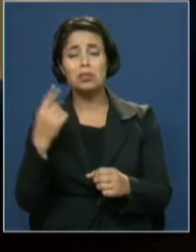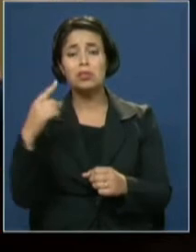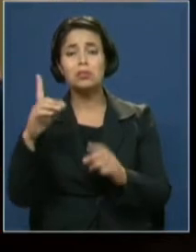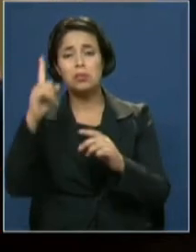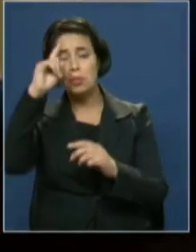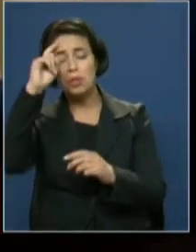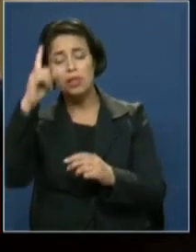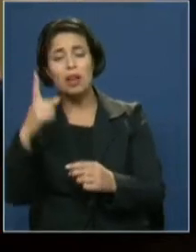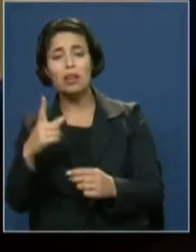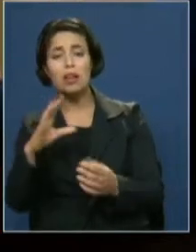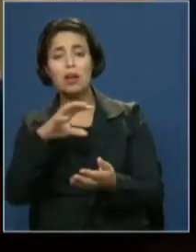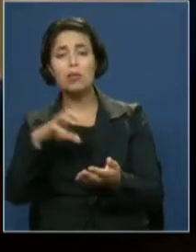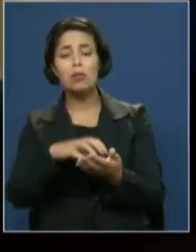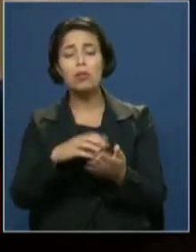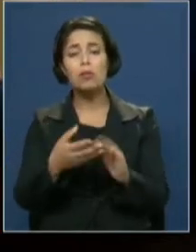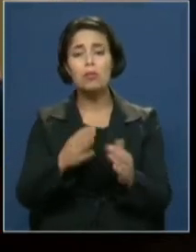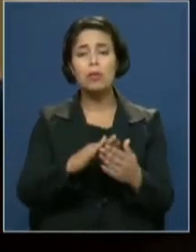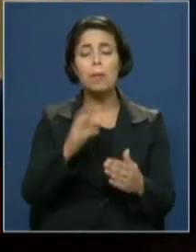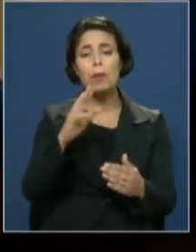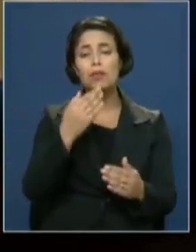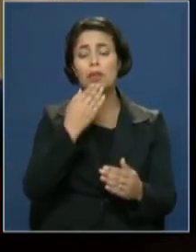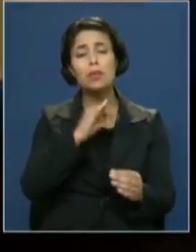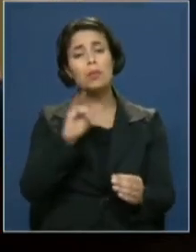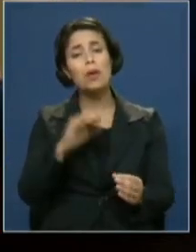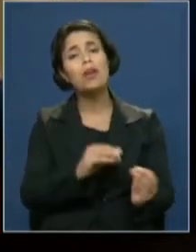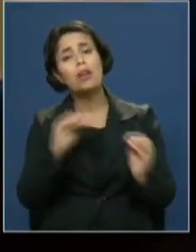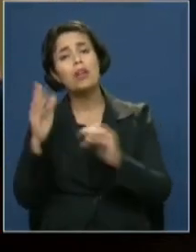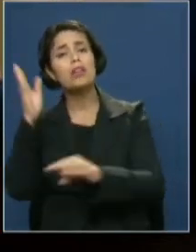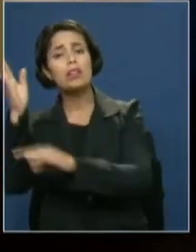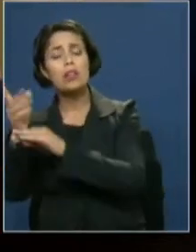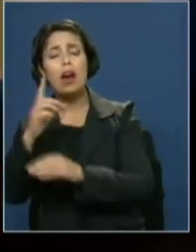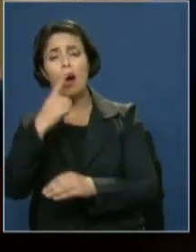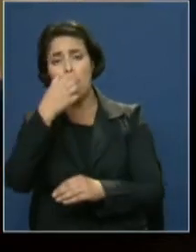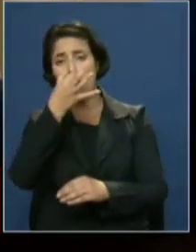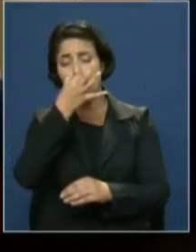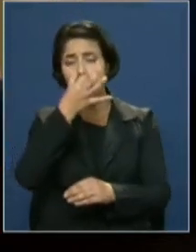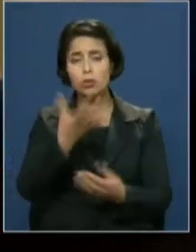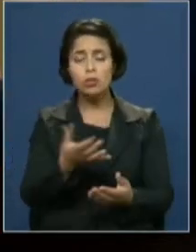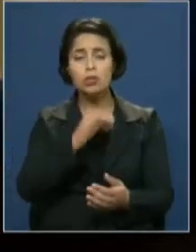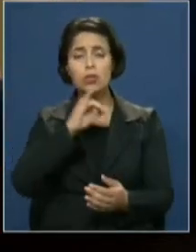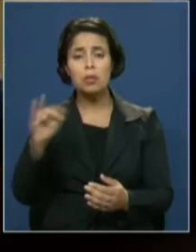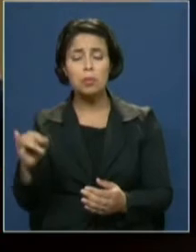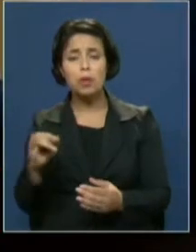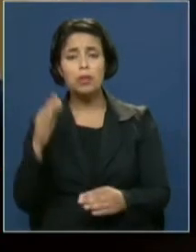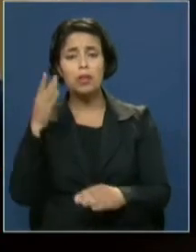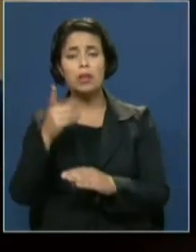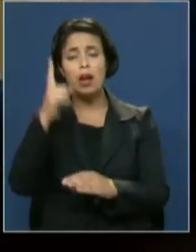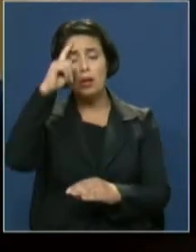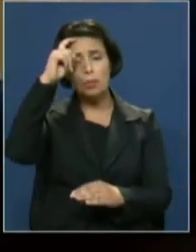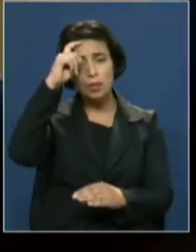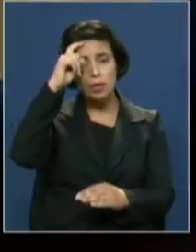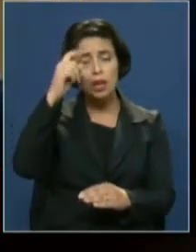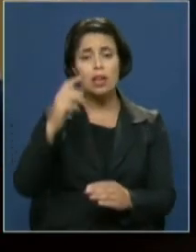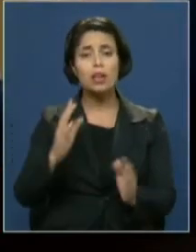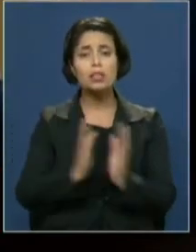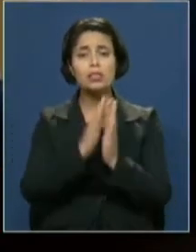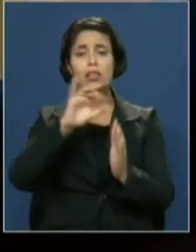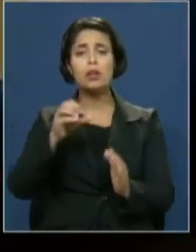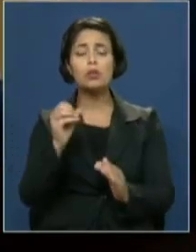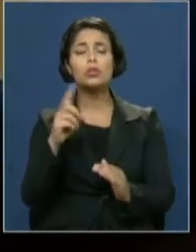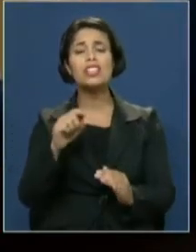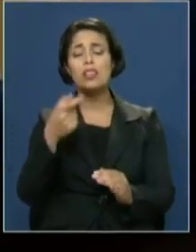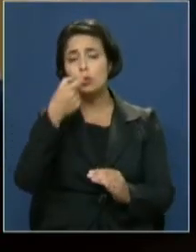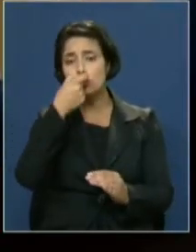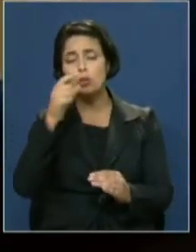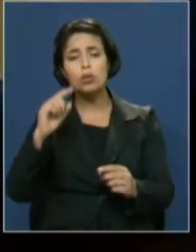pero posteriormente deberá ser trasladada desde ahí a Osorno. Después de llegar al hospital San José de Osorno